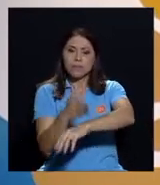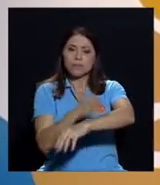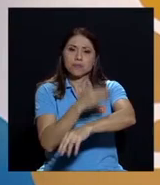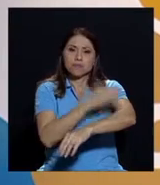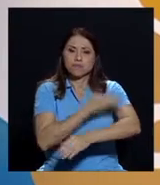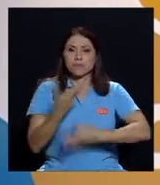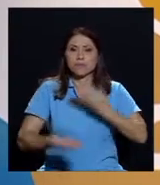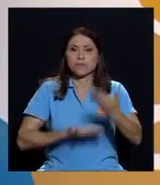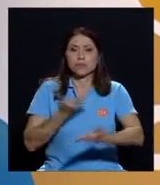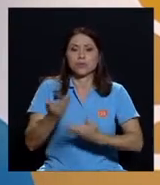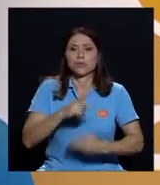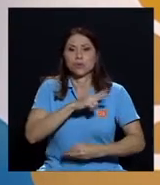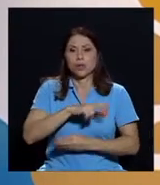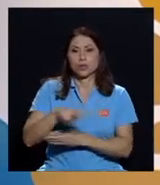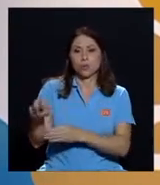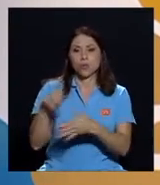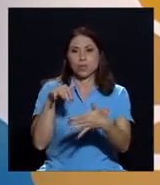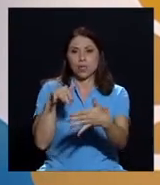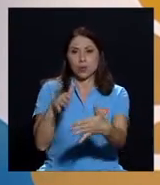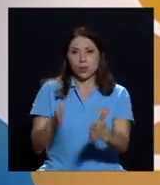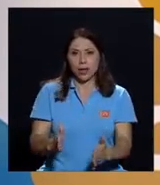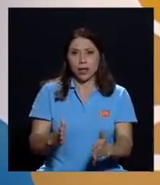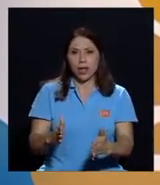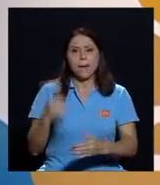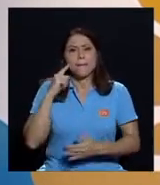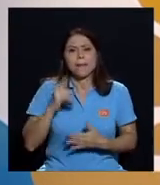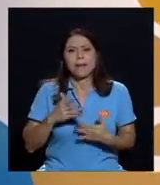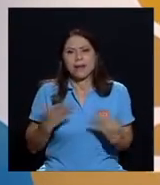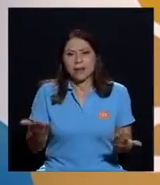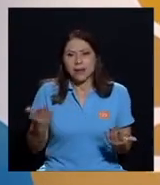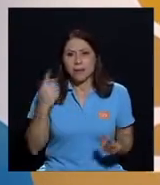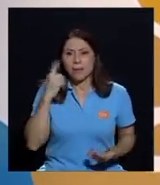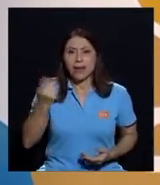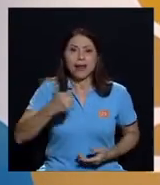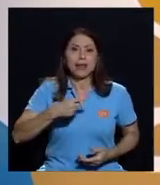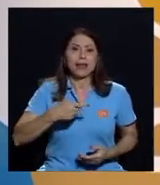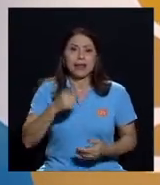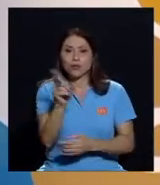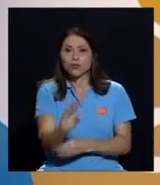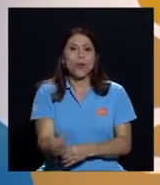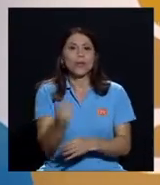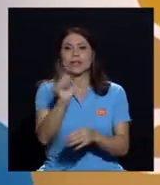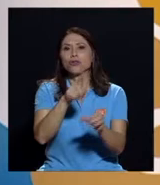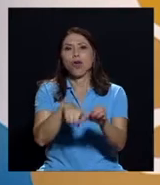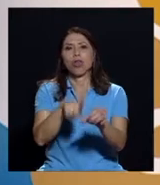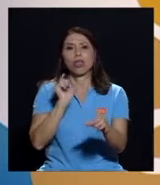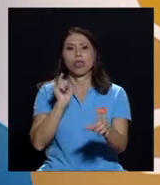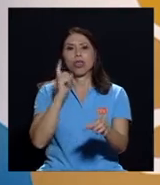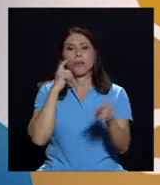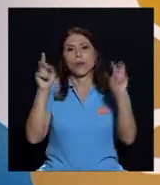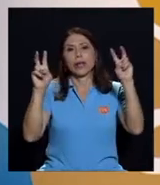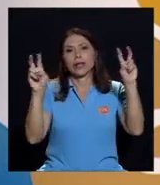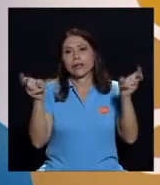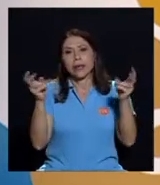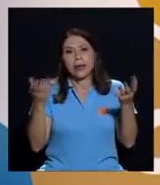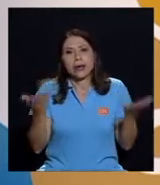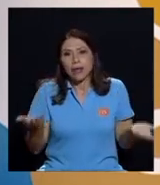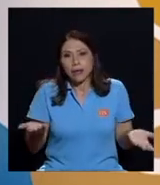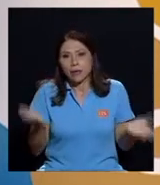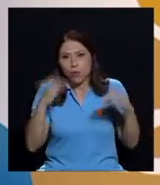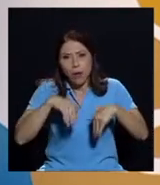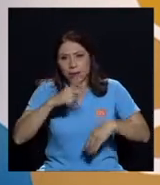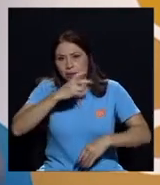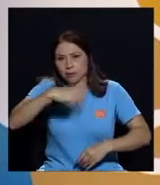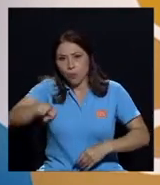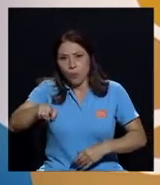transporte educativo para que para que no perdamos a jóvenes por temas de que no tienen transporte hay que